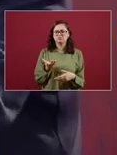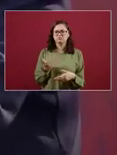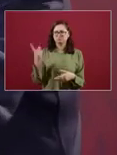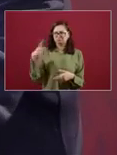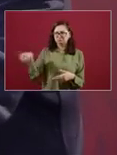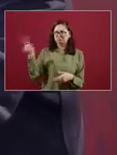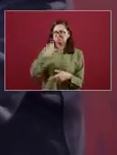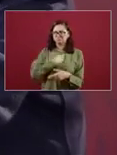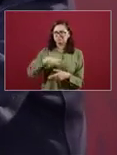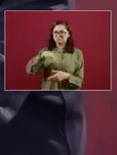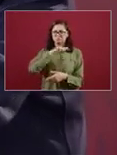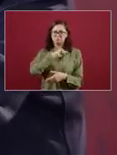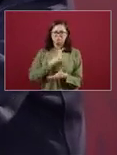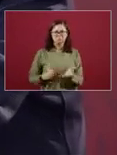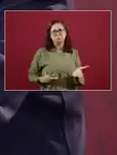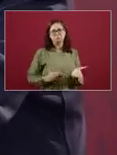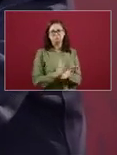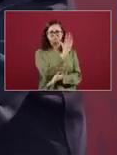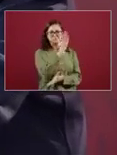colonizadores